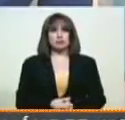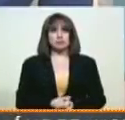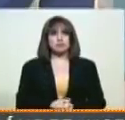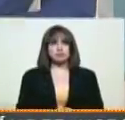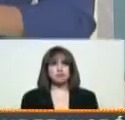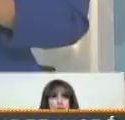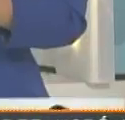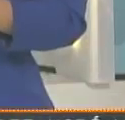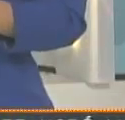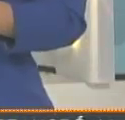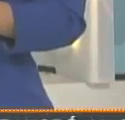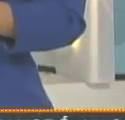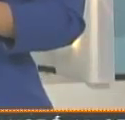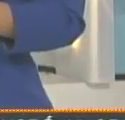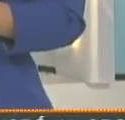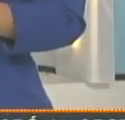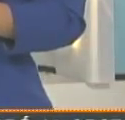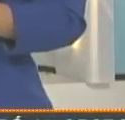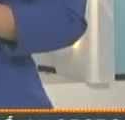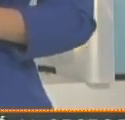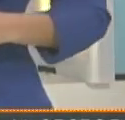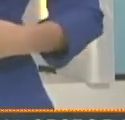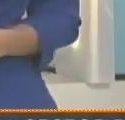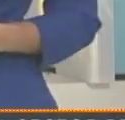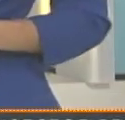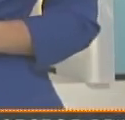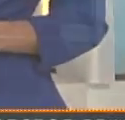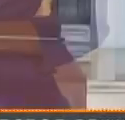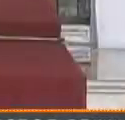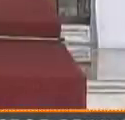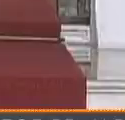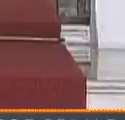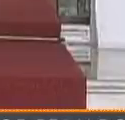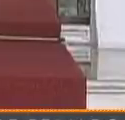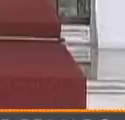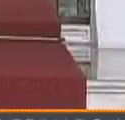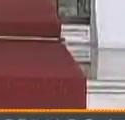Continuamos con más información y a esta hora nos trasladamos al Palacio de Miraflores.